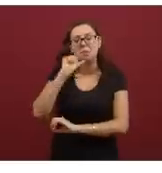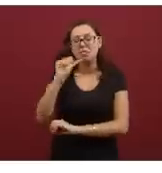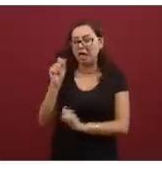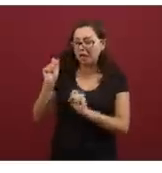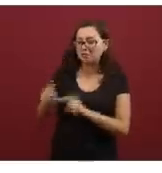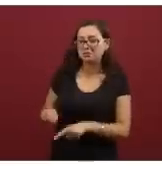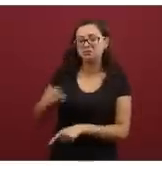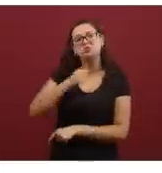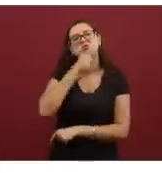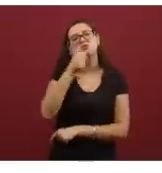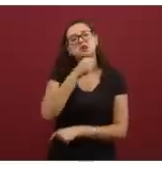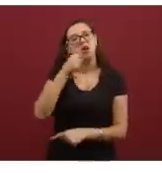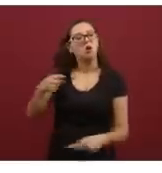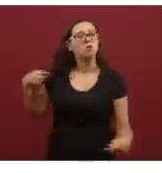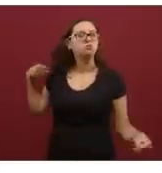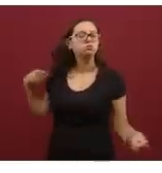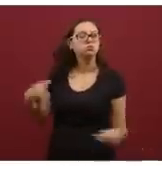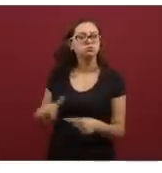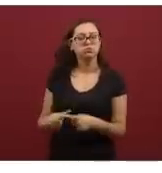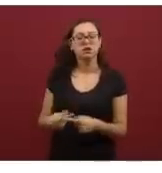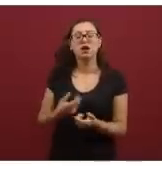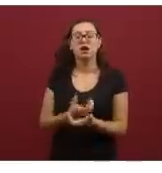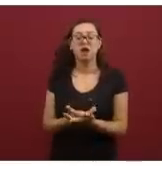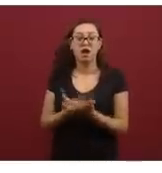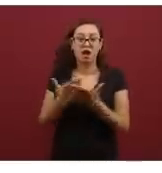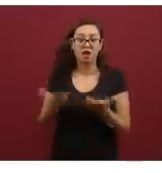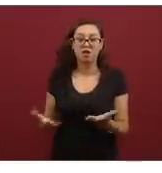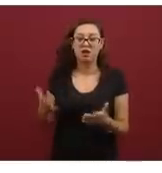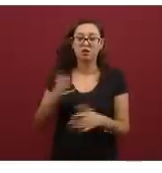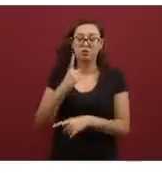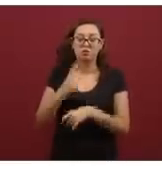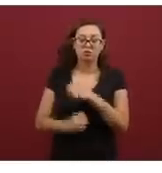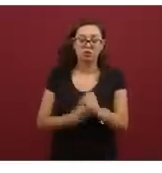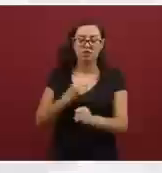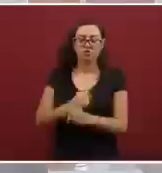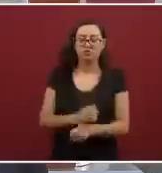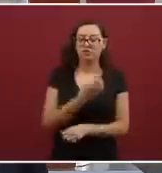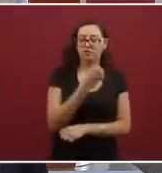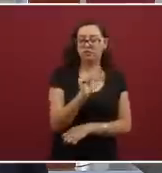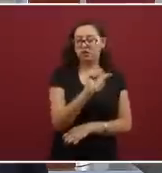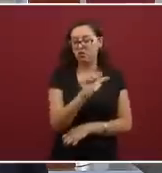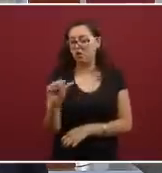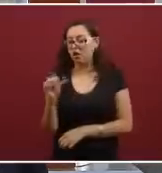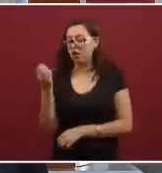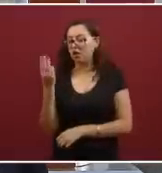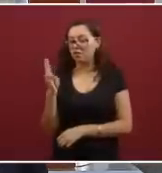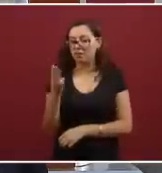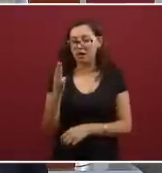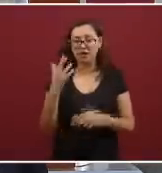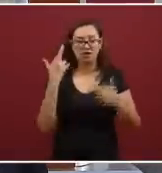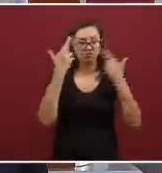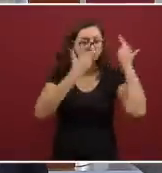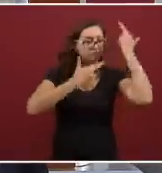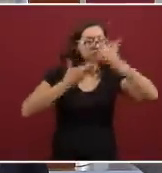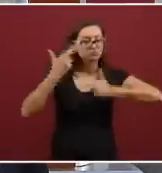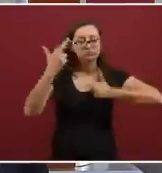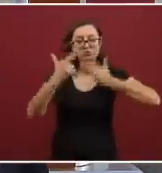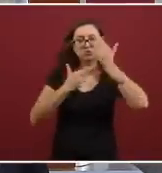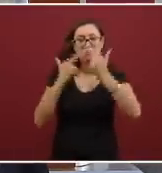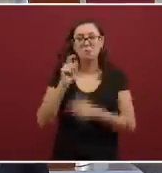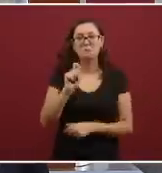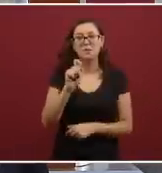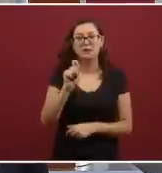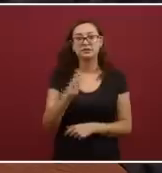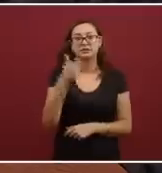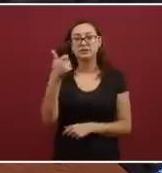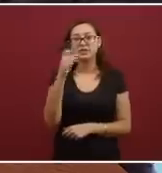estas verificaciones que hicimos a lo largo de este año, de enero a mayo, el 26% de